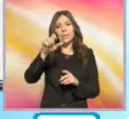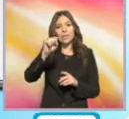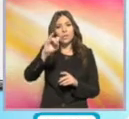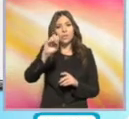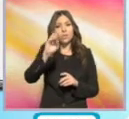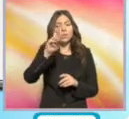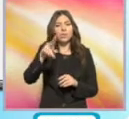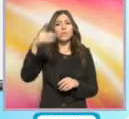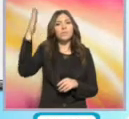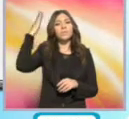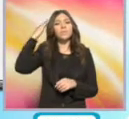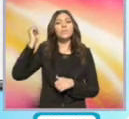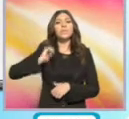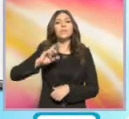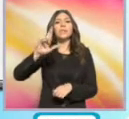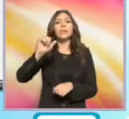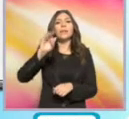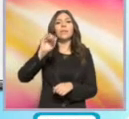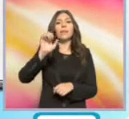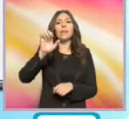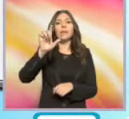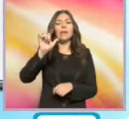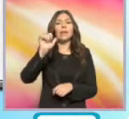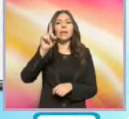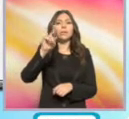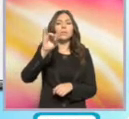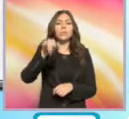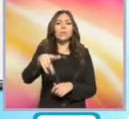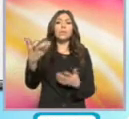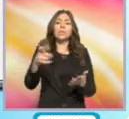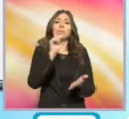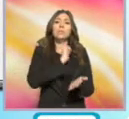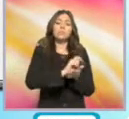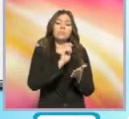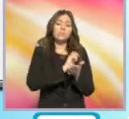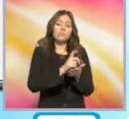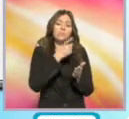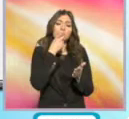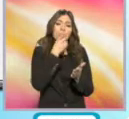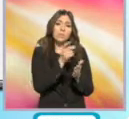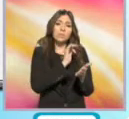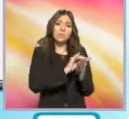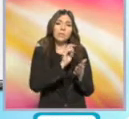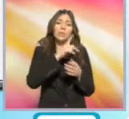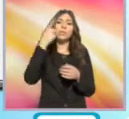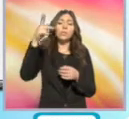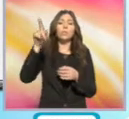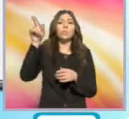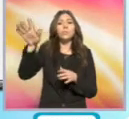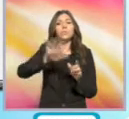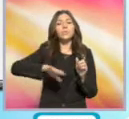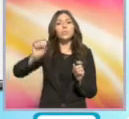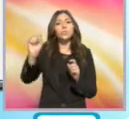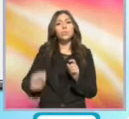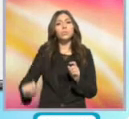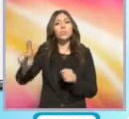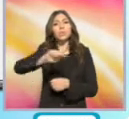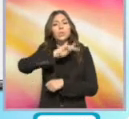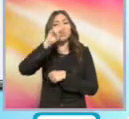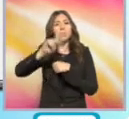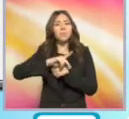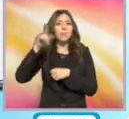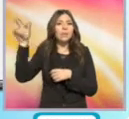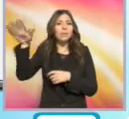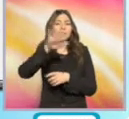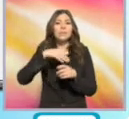era dirigido por Rafael Alducin, quien escribe una crítica y dice: en el suroeste del país se está manifestando y emprendiendo